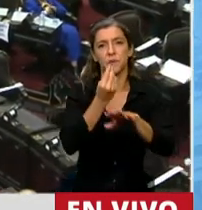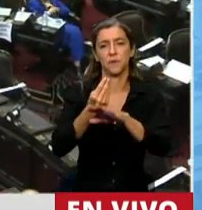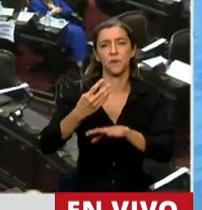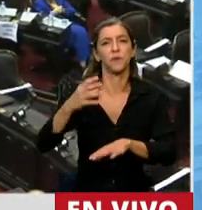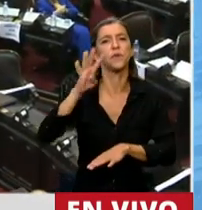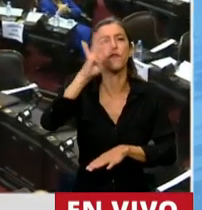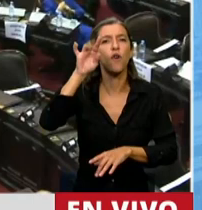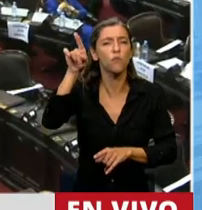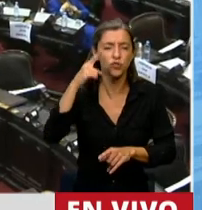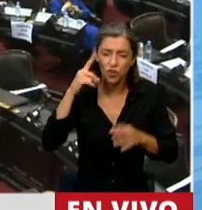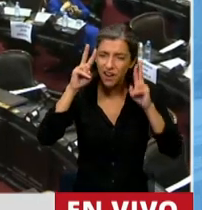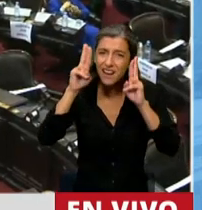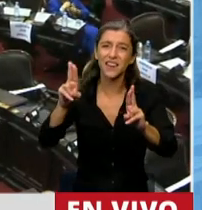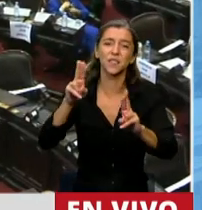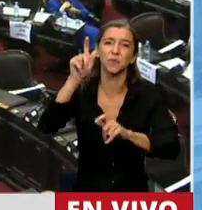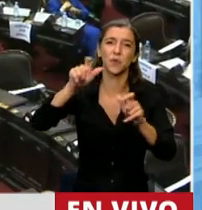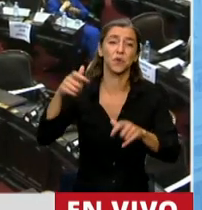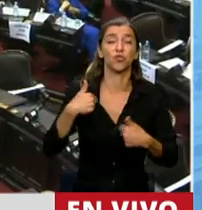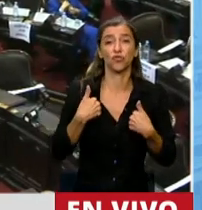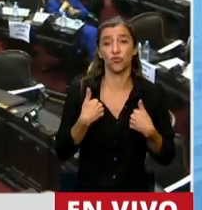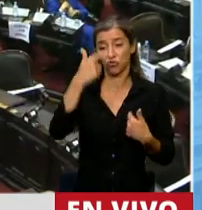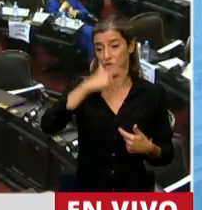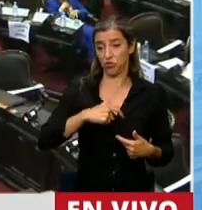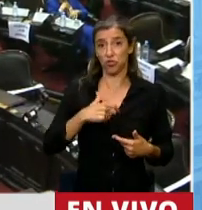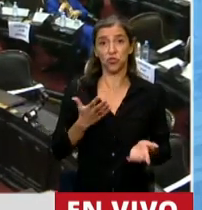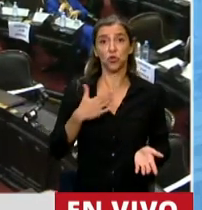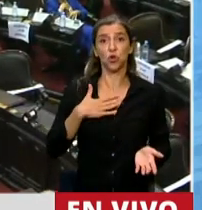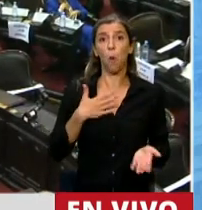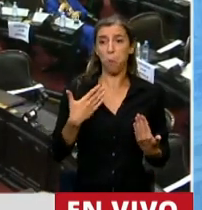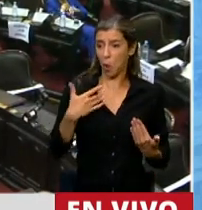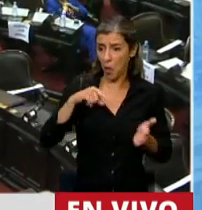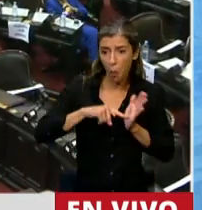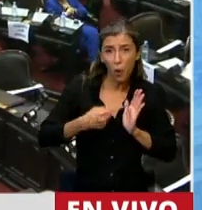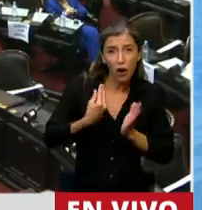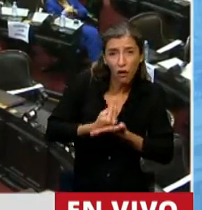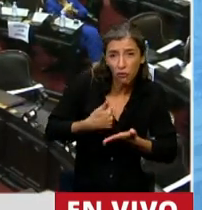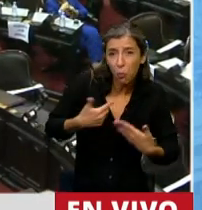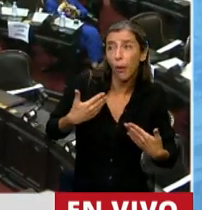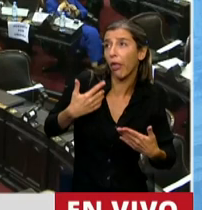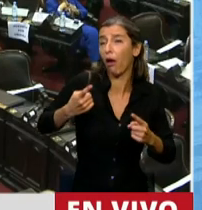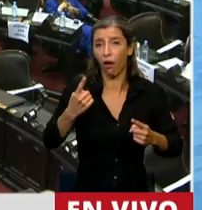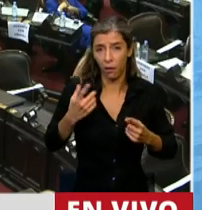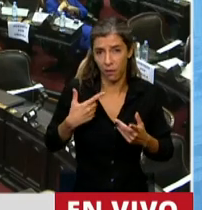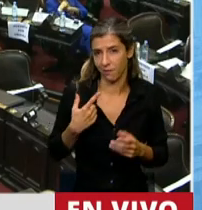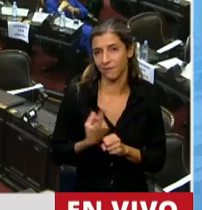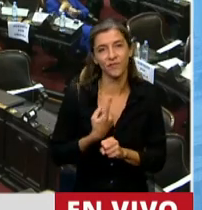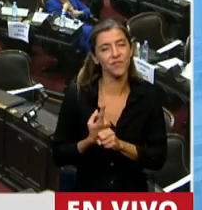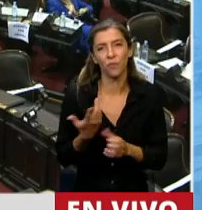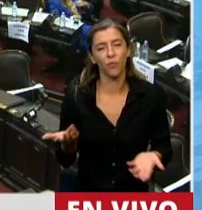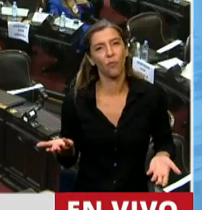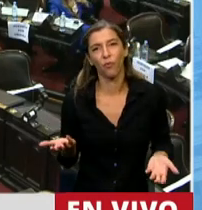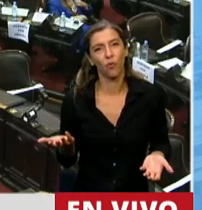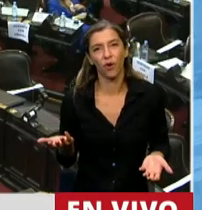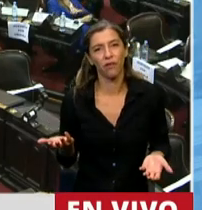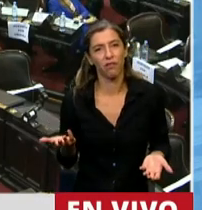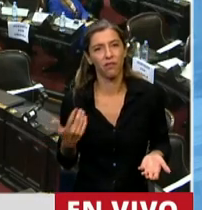me creo con derecho desde acá, desde Buenos Aires, desde una posición supuestamente de